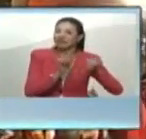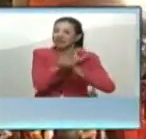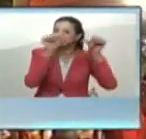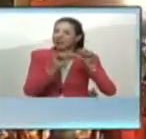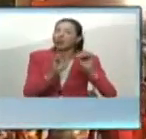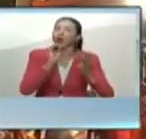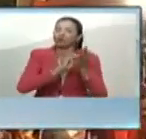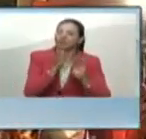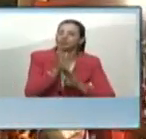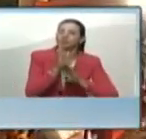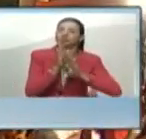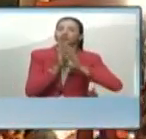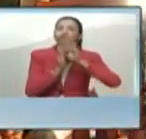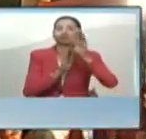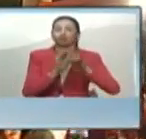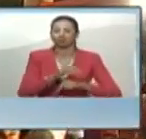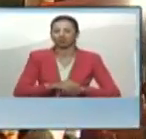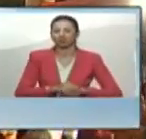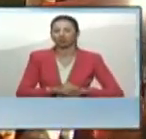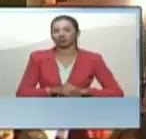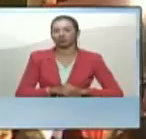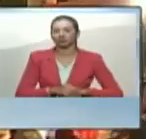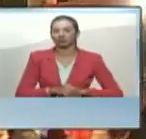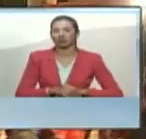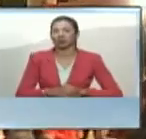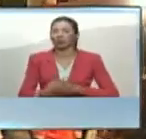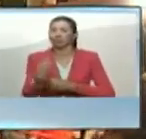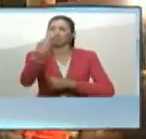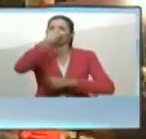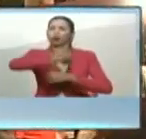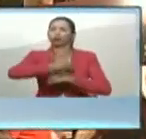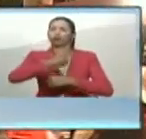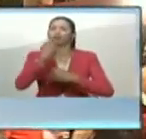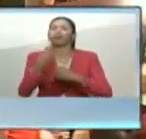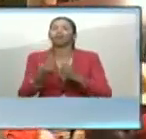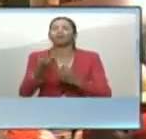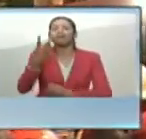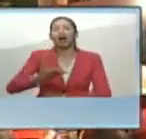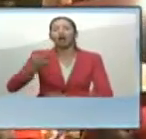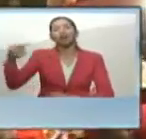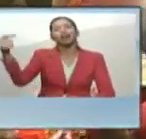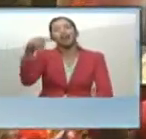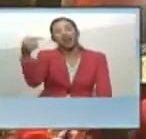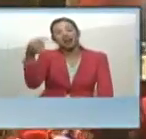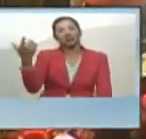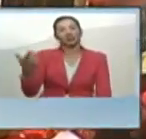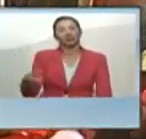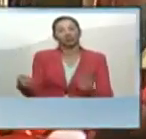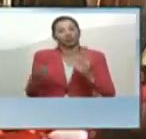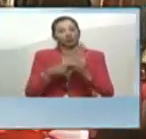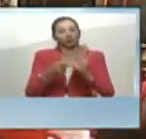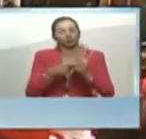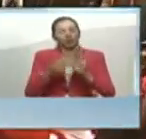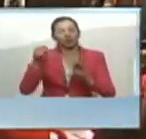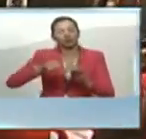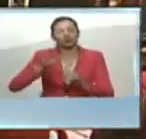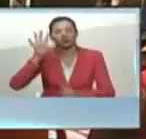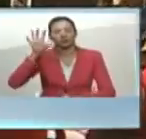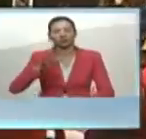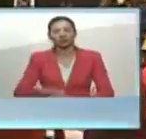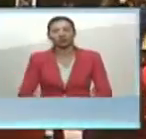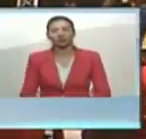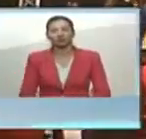y comunicación e imposición de los antivalores de la burguesía, de la derecha y de la oligarquía en el país.